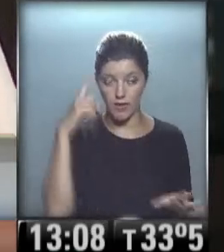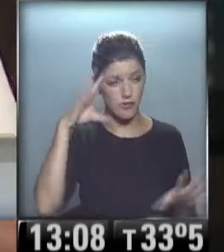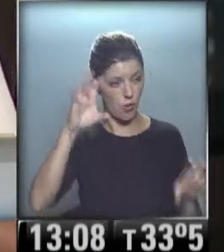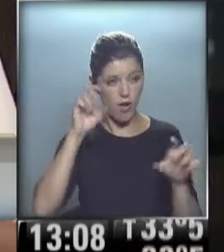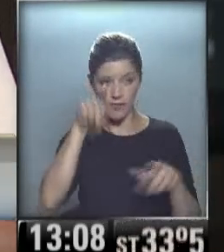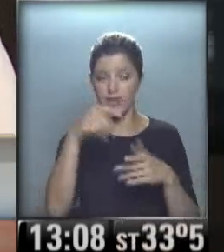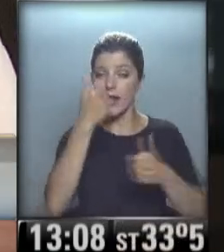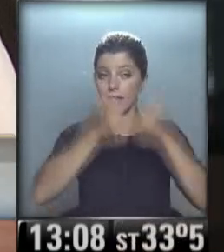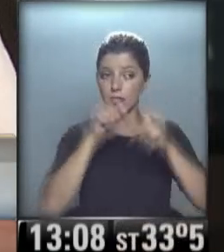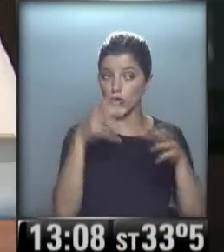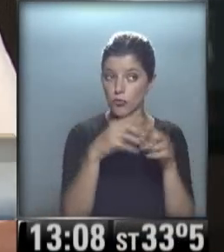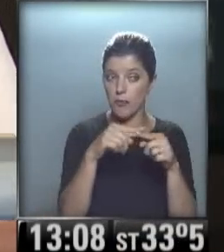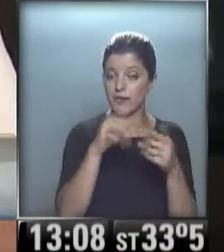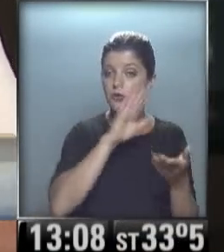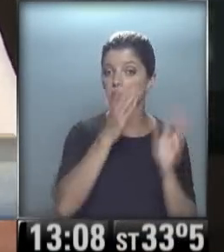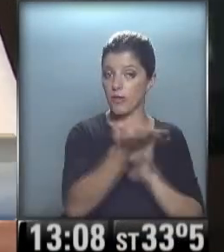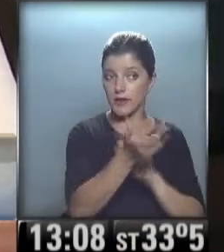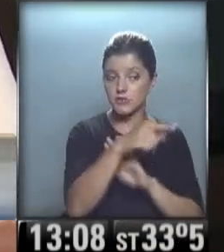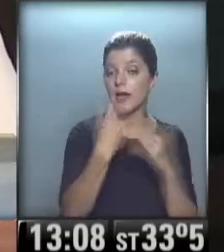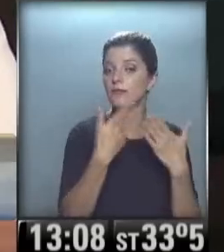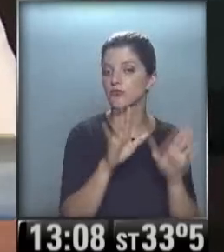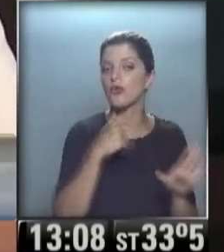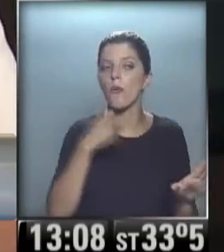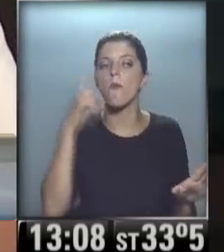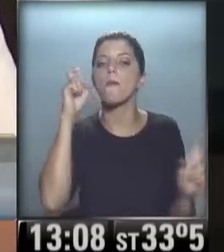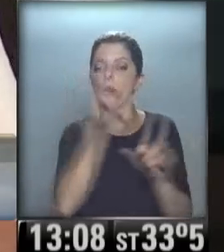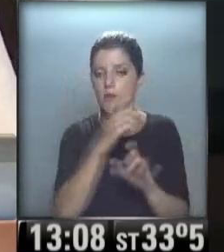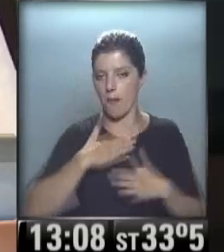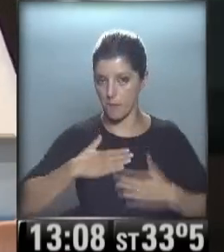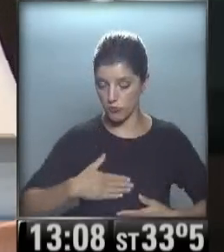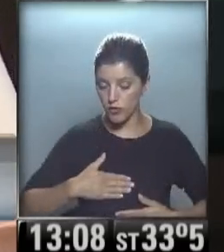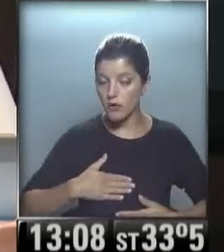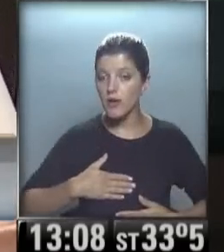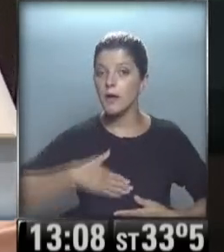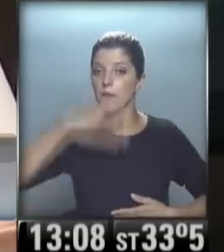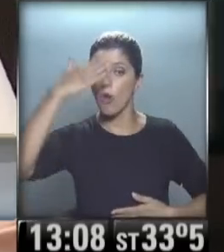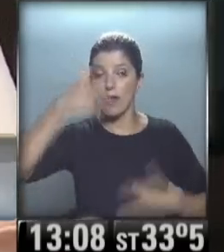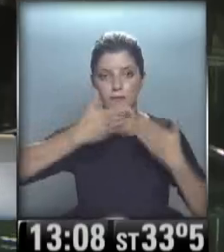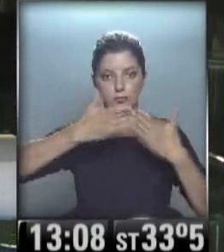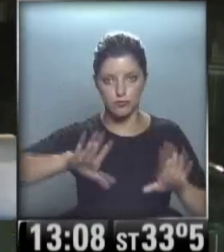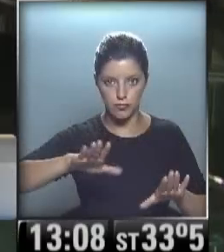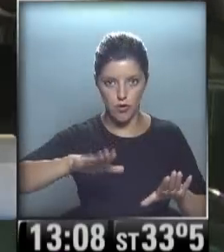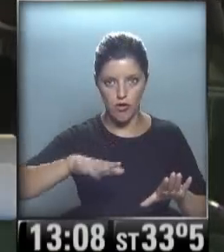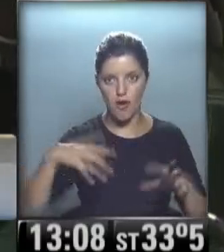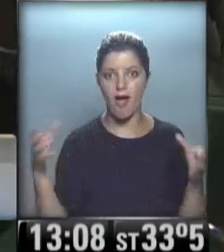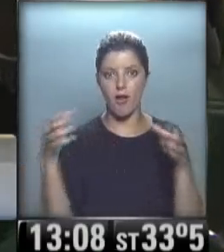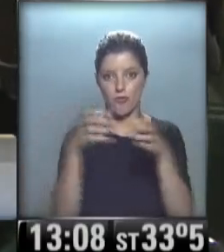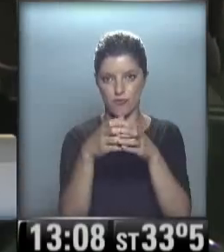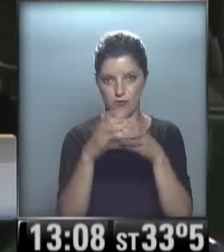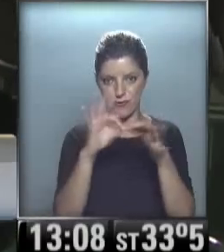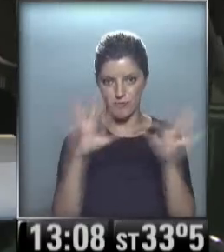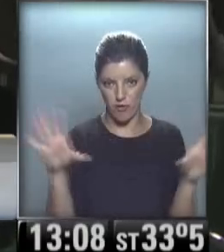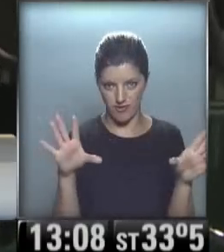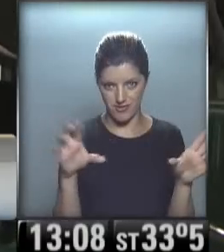derecha que renunció por un tema de depresión pero después directamente renunció a la unión demócrata independiente a la